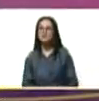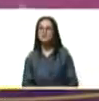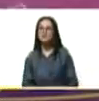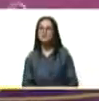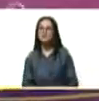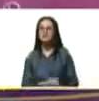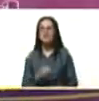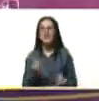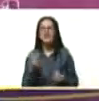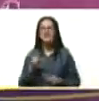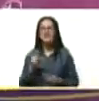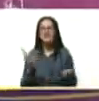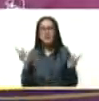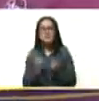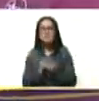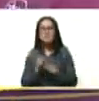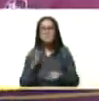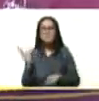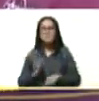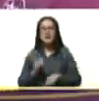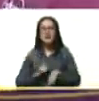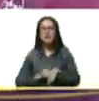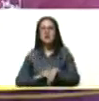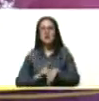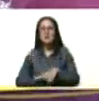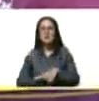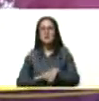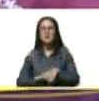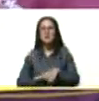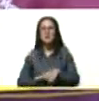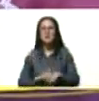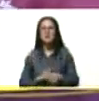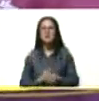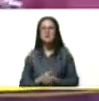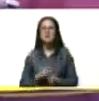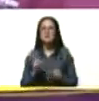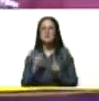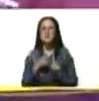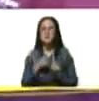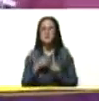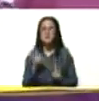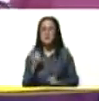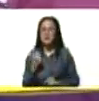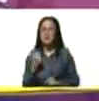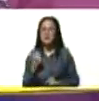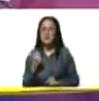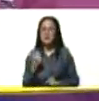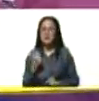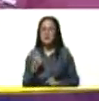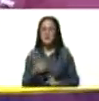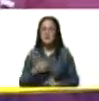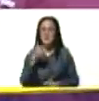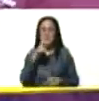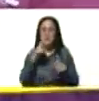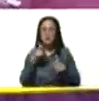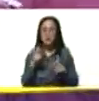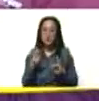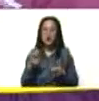acortar el tiempo y hacer más trenes. Necesitamos, primero, definitivamente más personal,